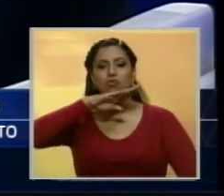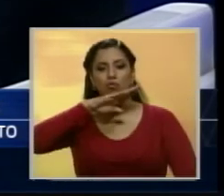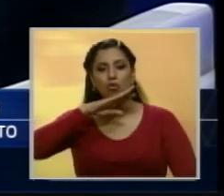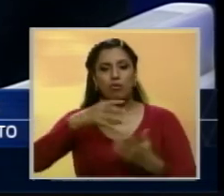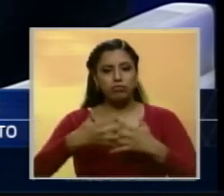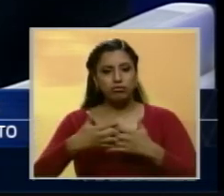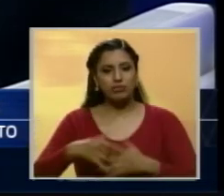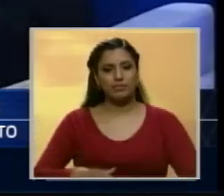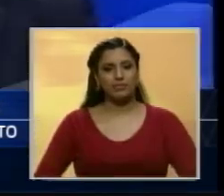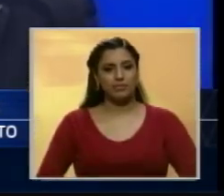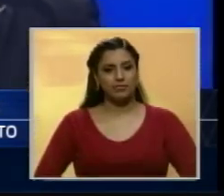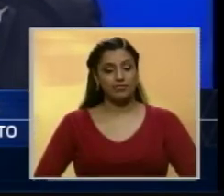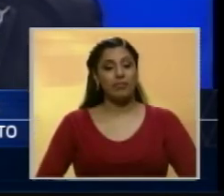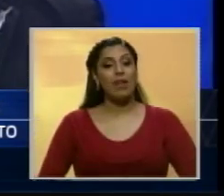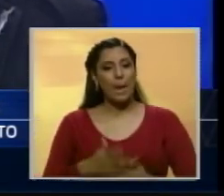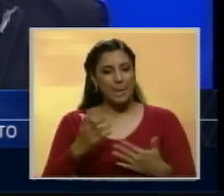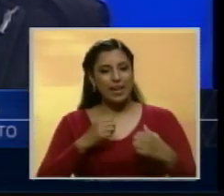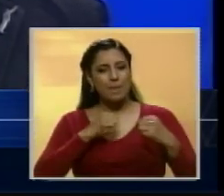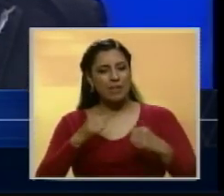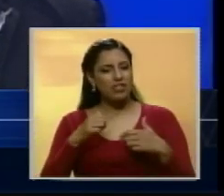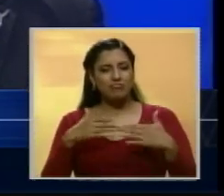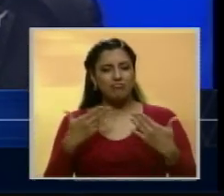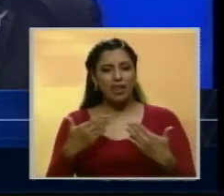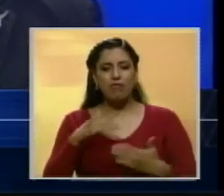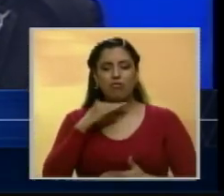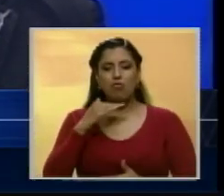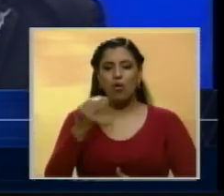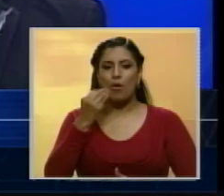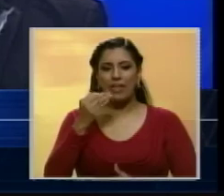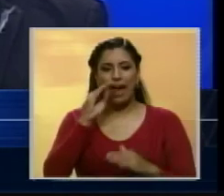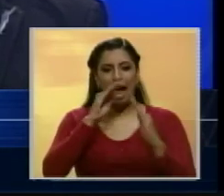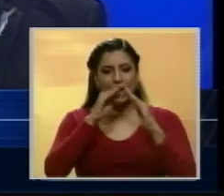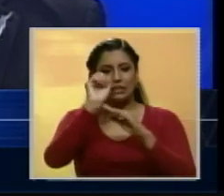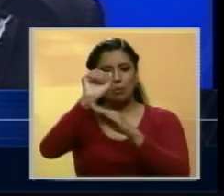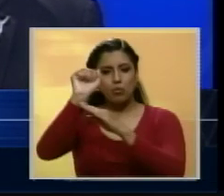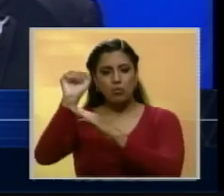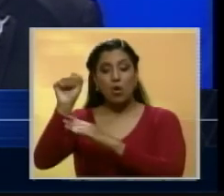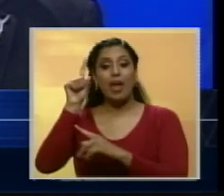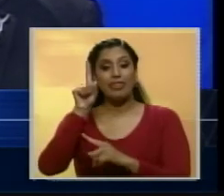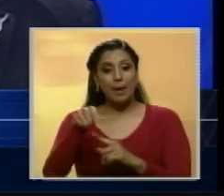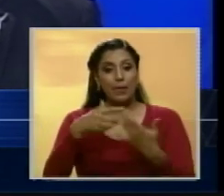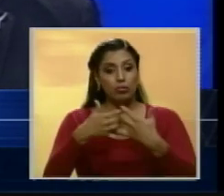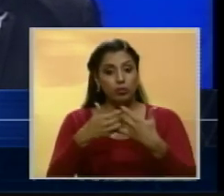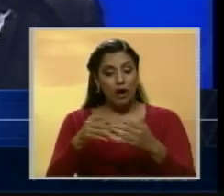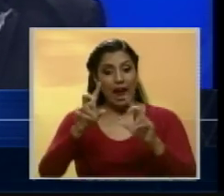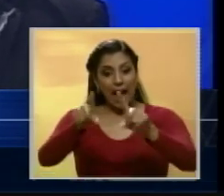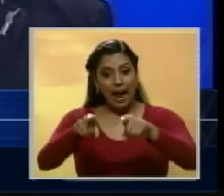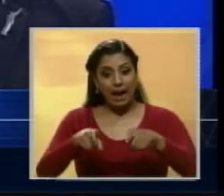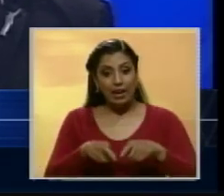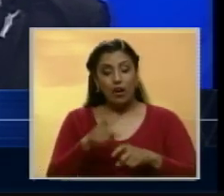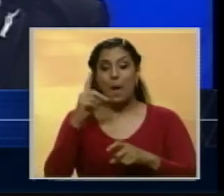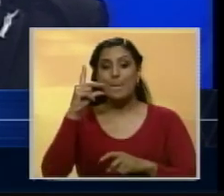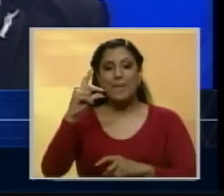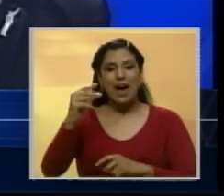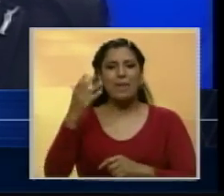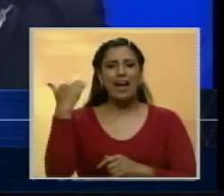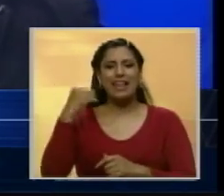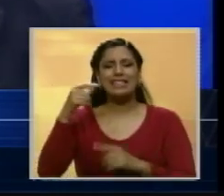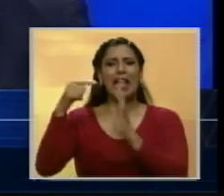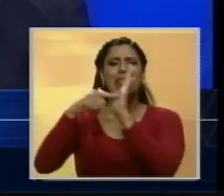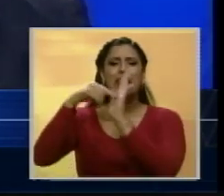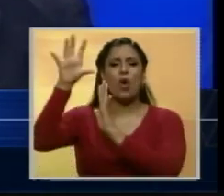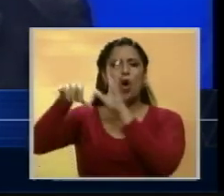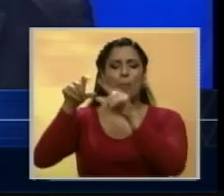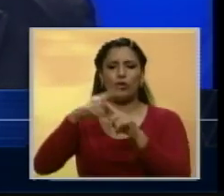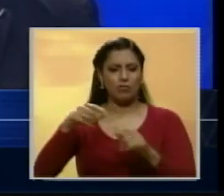y producción. Para fortalecer, ¿qué? Bueno, el abastecimiento casa por casa, fortalecer la producción agrícola, salir de la Venezuela rentista,